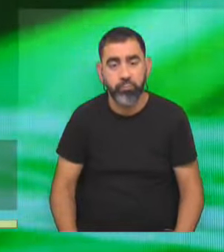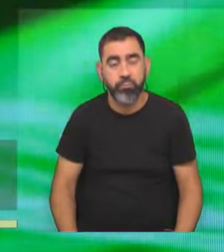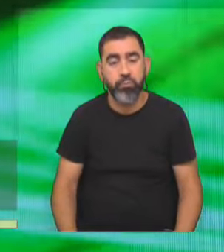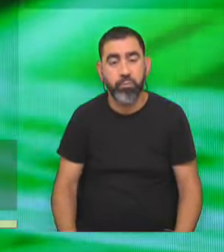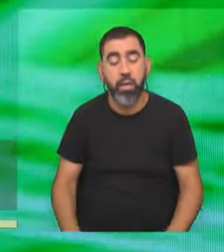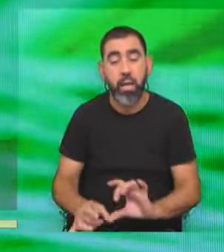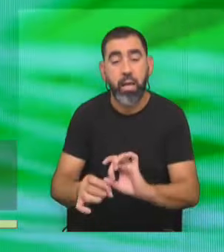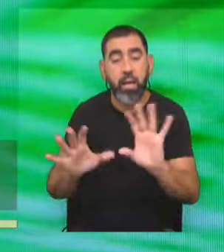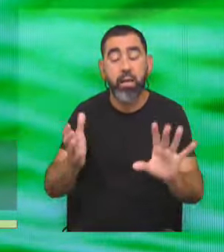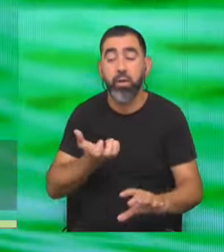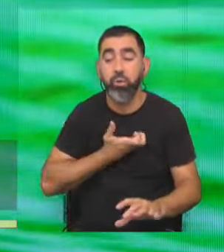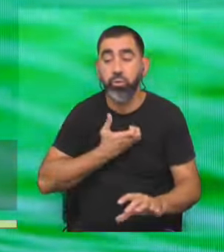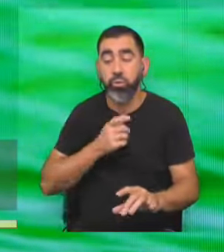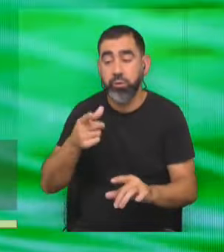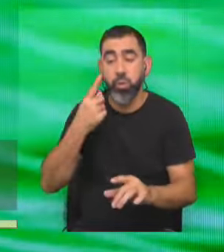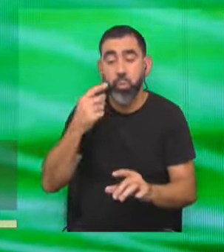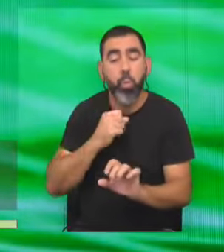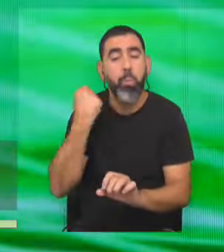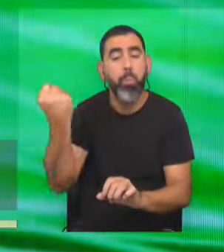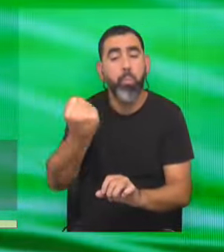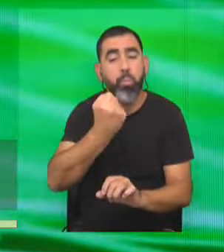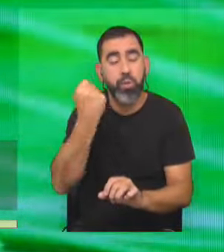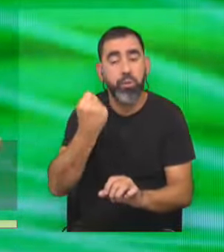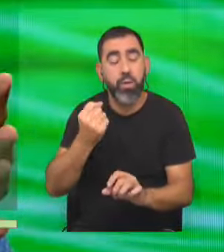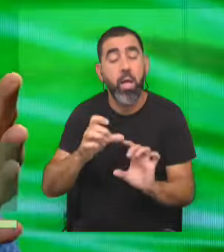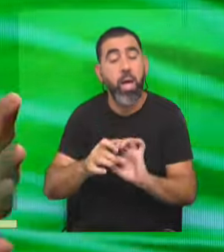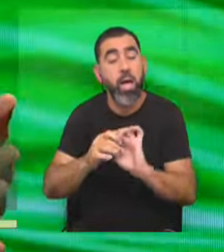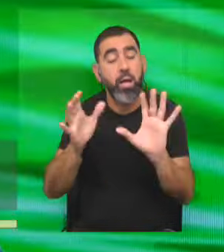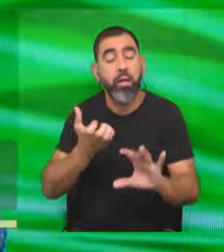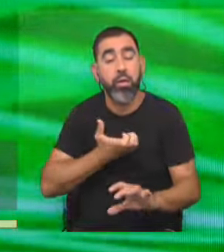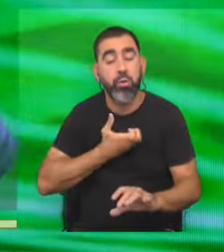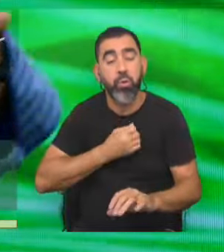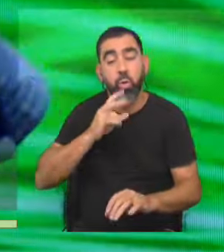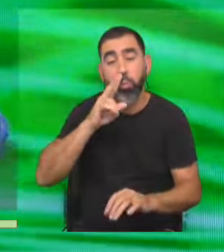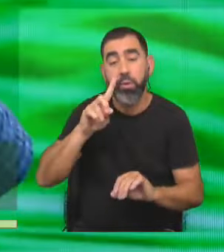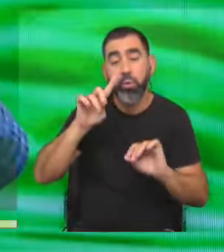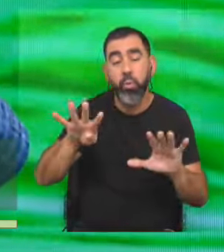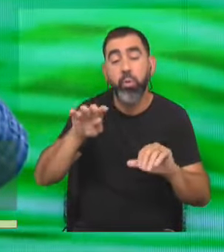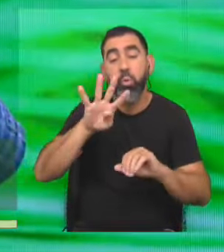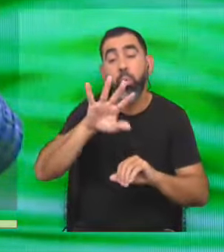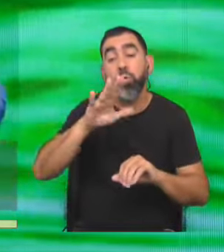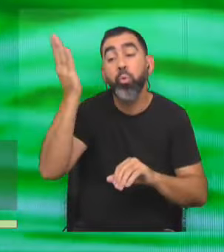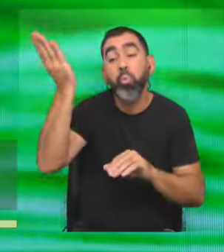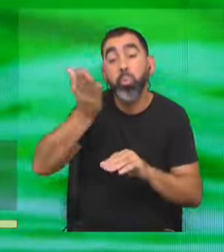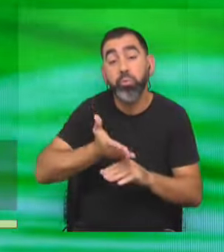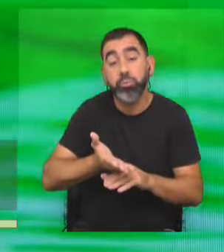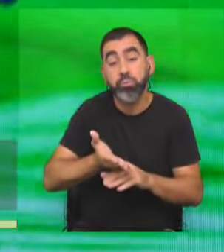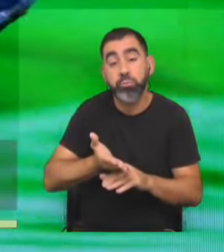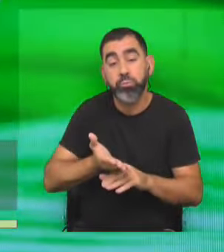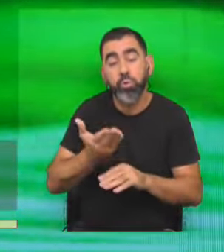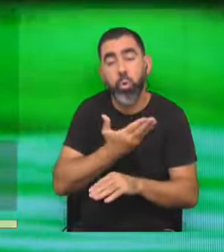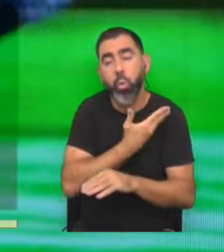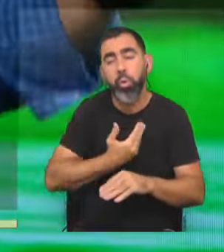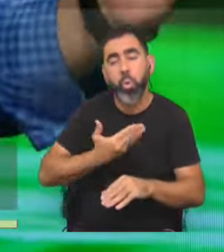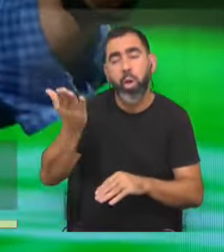aclaración de los homicidios la aclaración de los homicidios que en el 2019 era un 45 por periodos anteriores